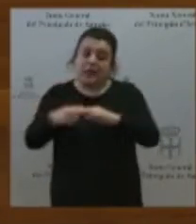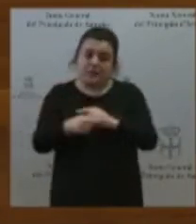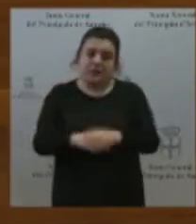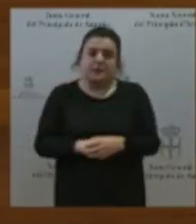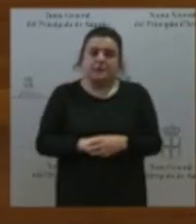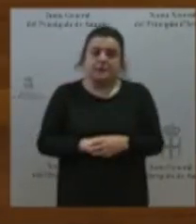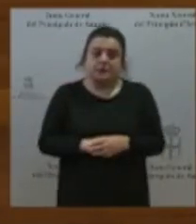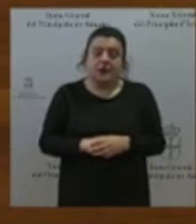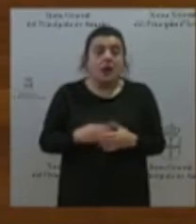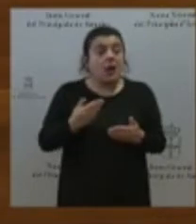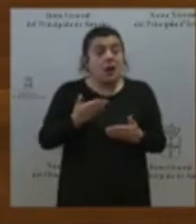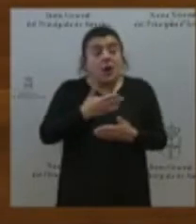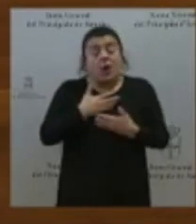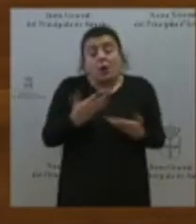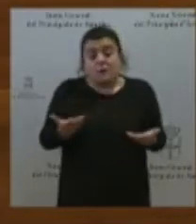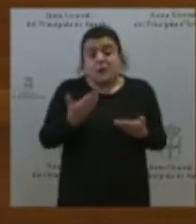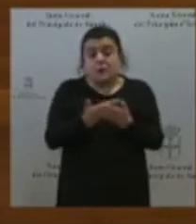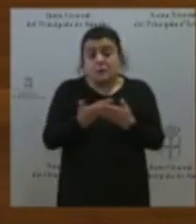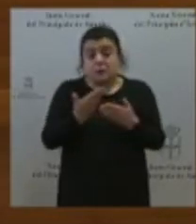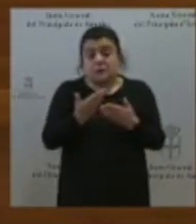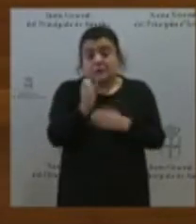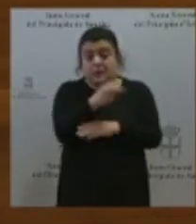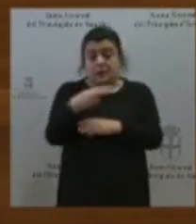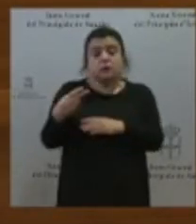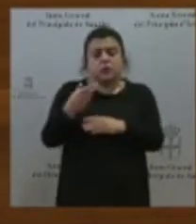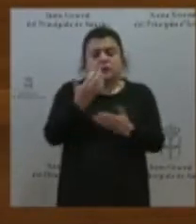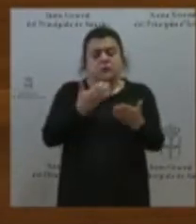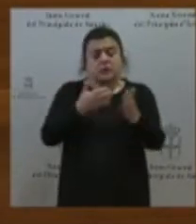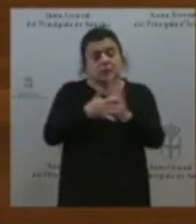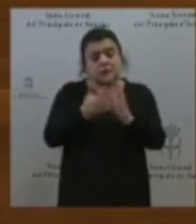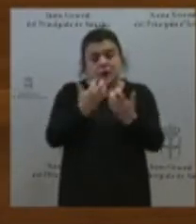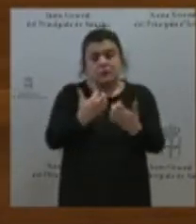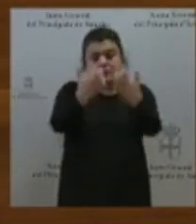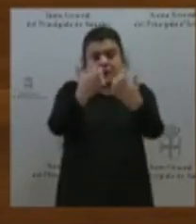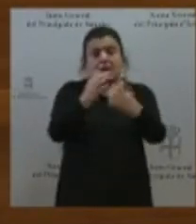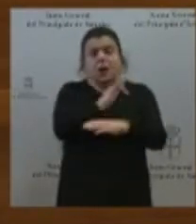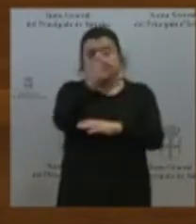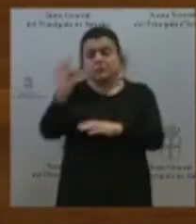la confianza de la Cámara y cedo ahora el turno de palabra a mi compañera, que expondrá el resto de iniciativas de nuestro grupo.